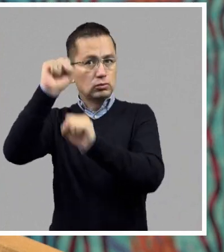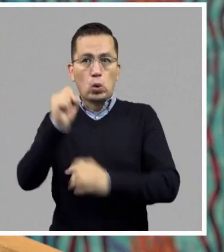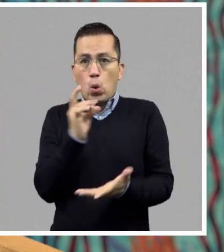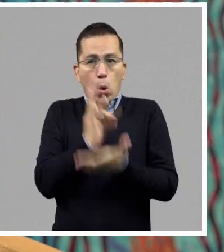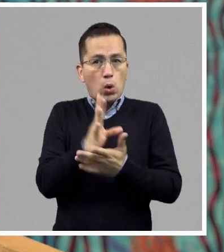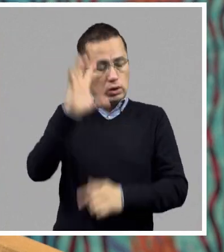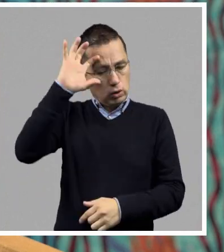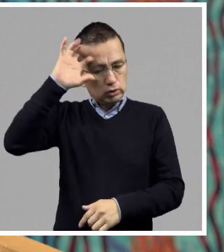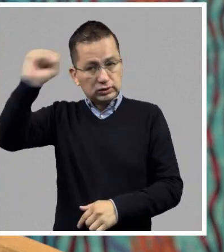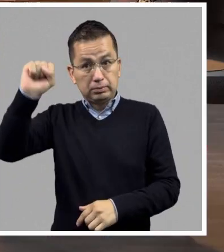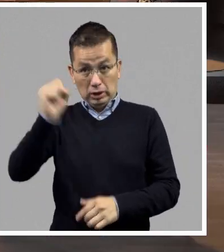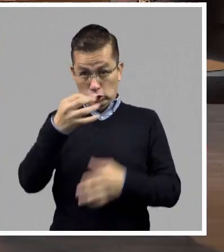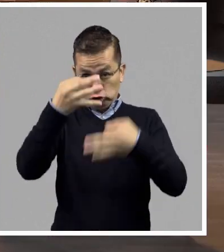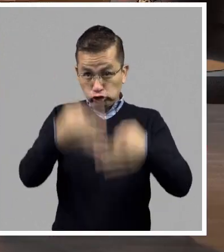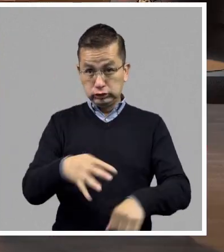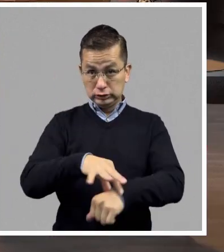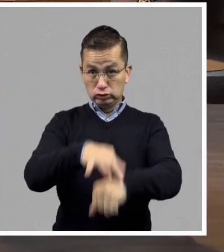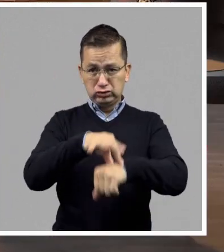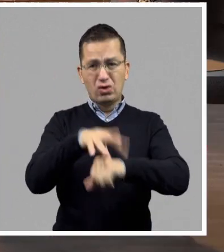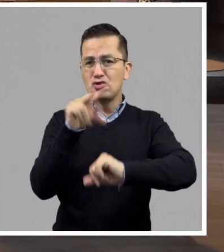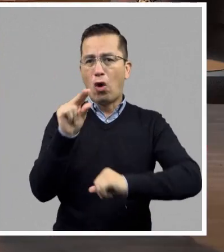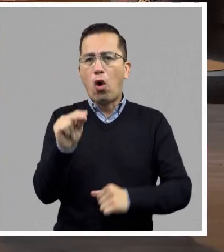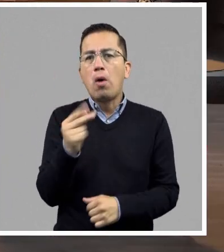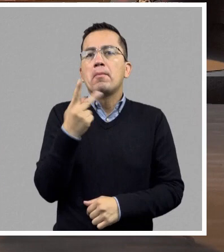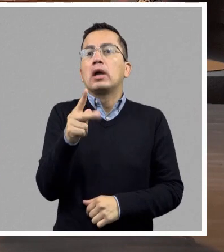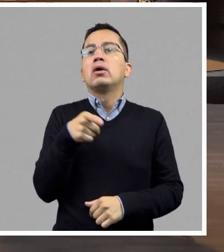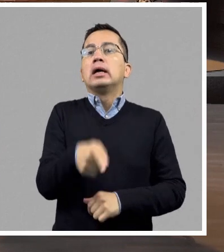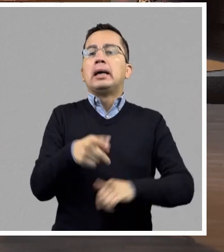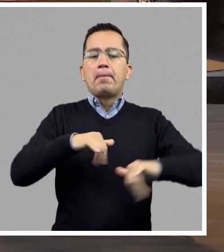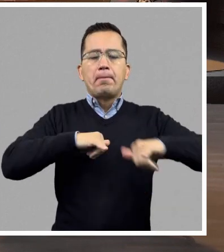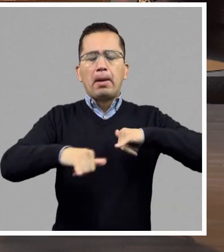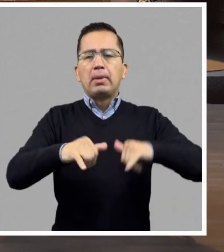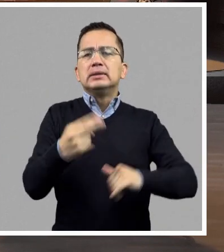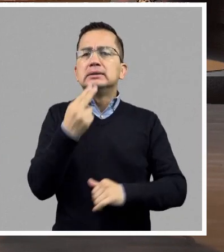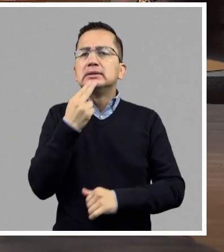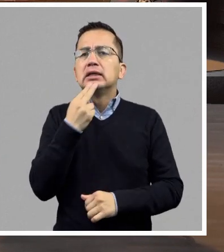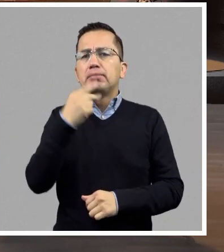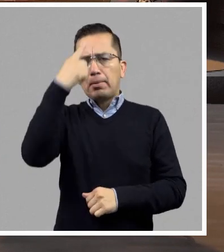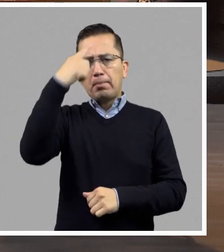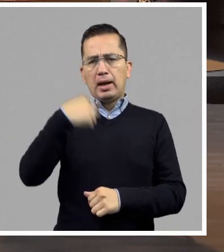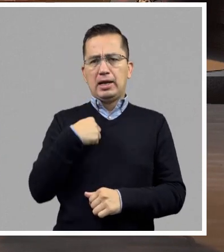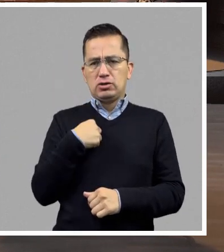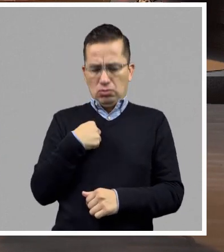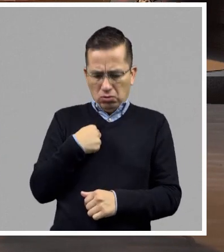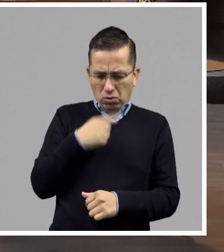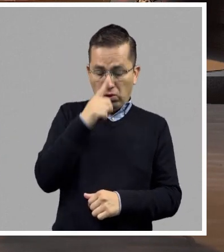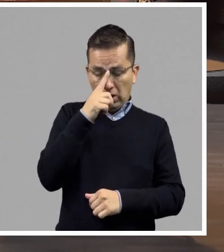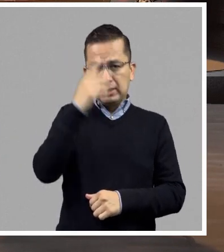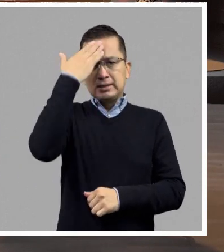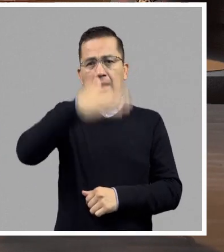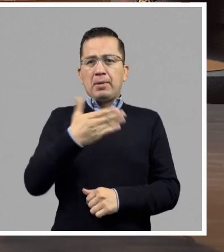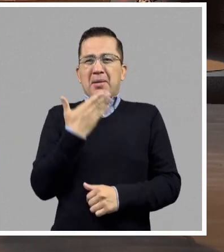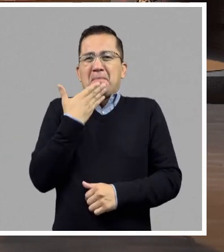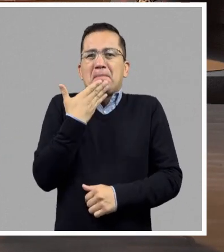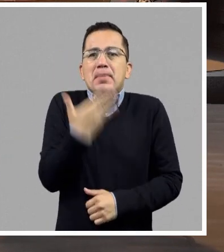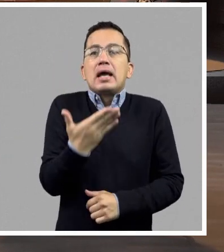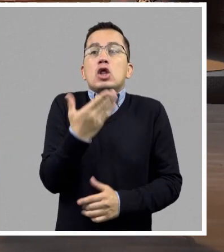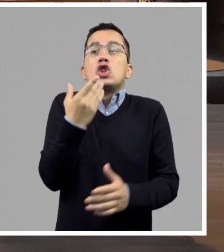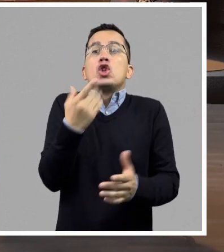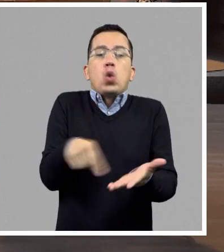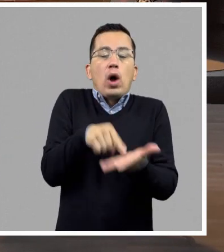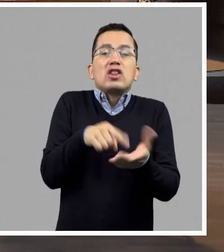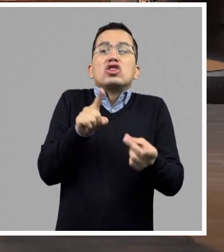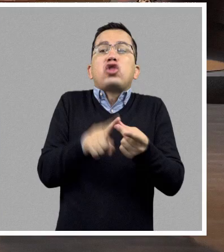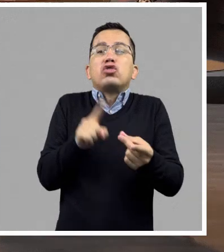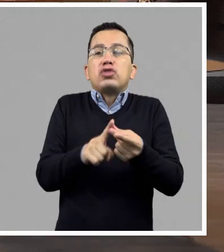y que al final nos sitúa Bueno yo siento que me sitúa perfectamente O sea si tengo el lugar al que voy en el lo puedo representar el mapa